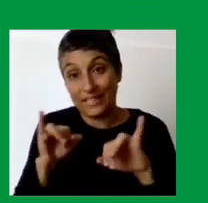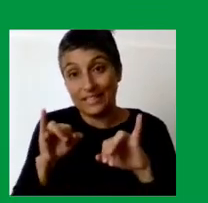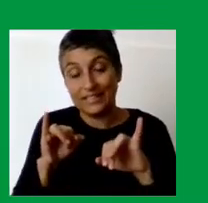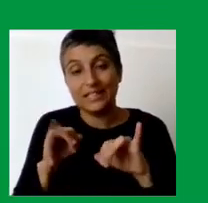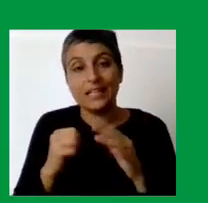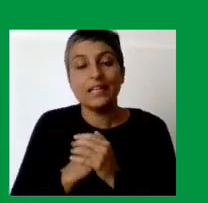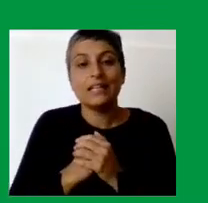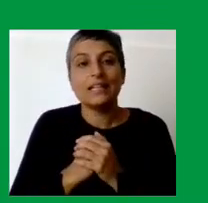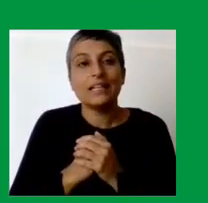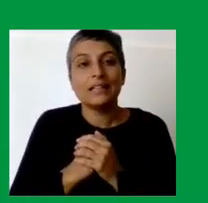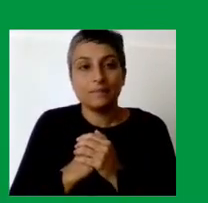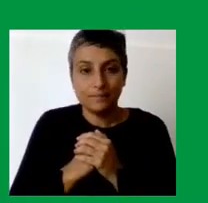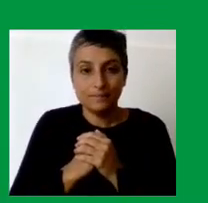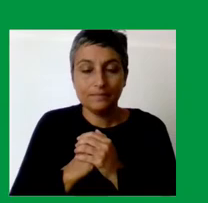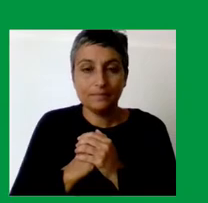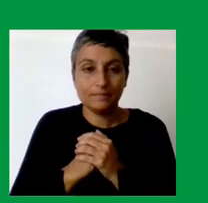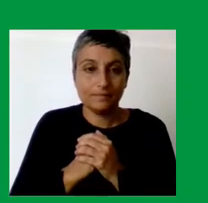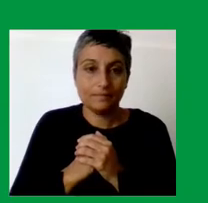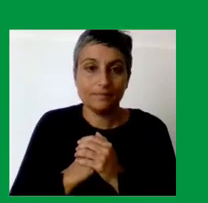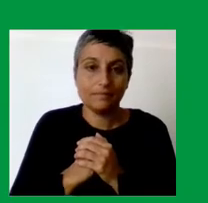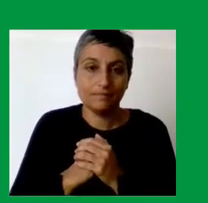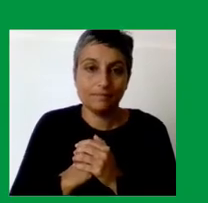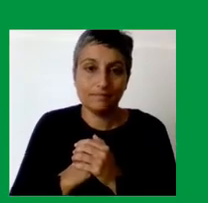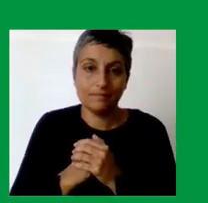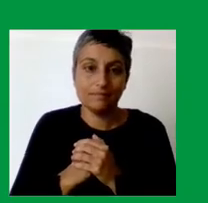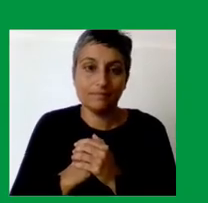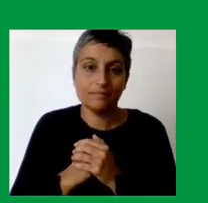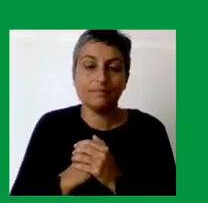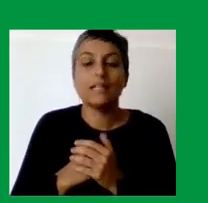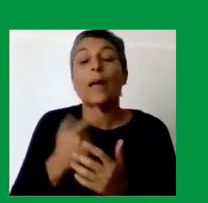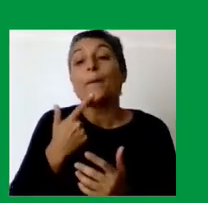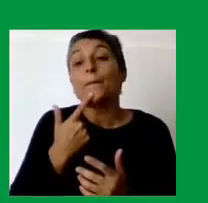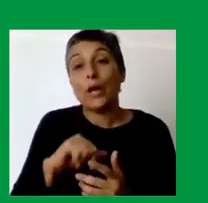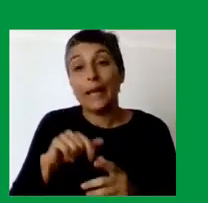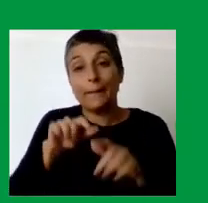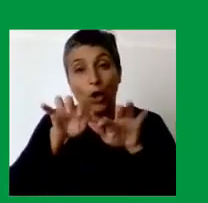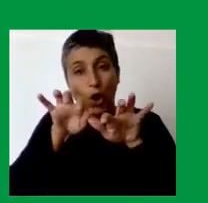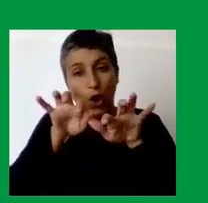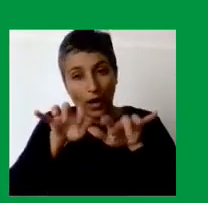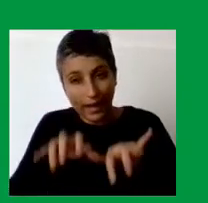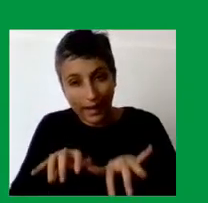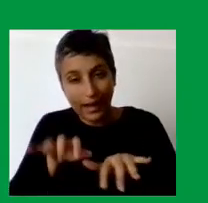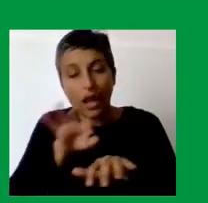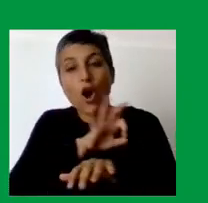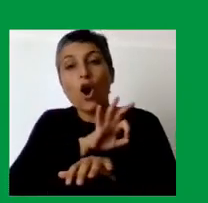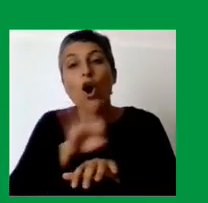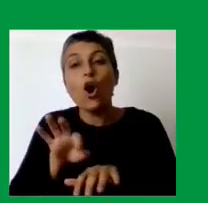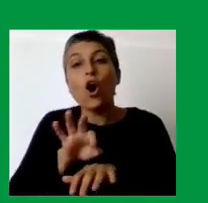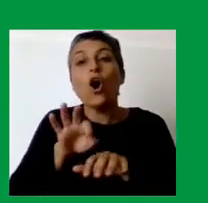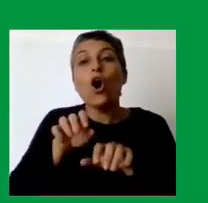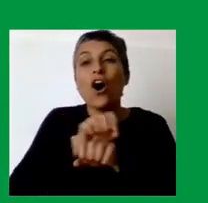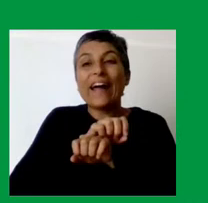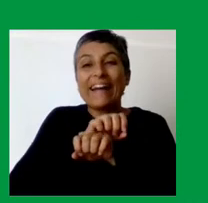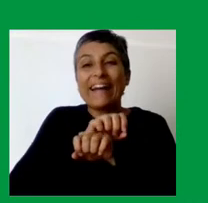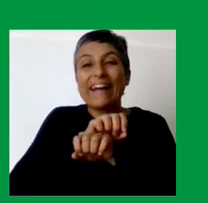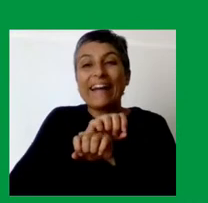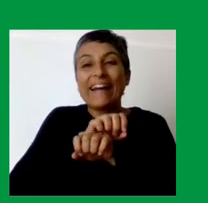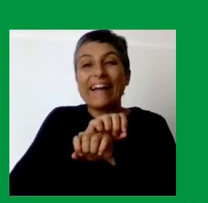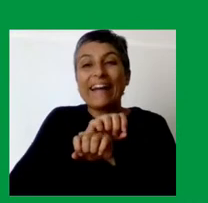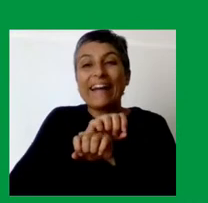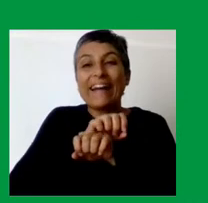siempre teniendo en cuenta que las plataformas que utilizamos, las redes sociales que